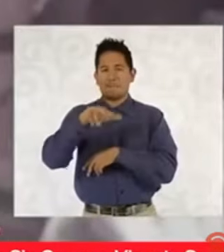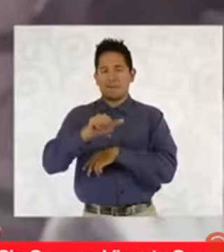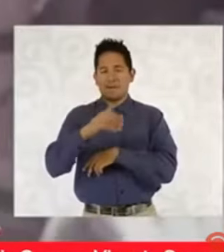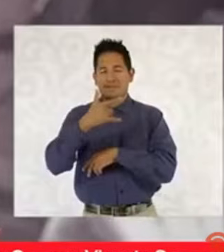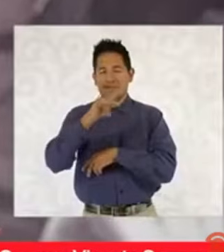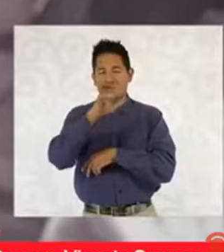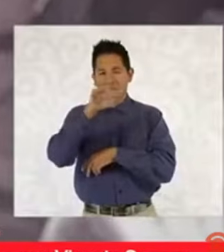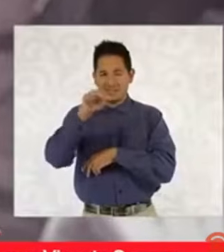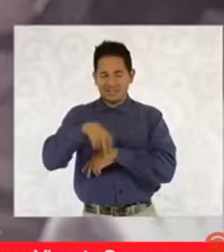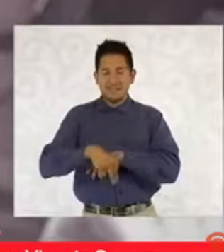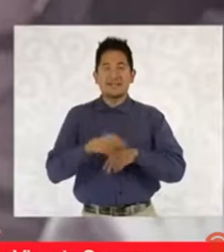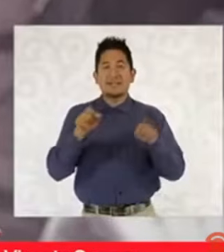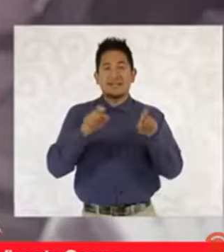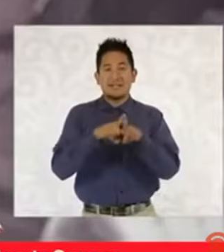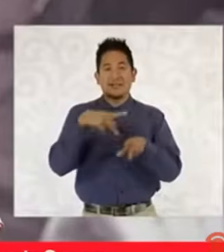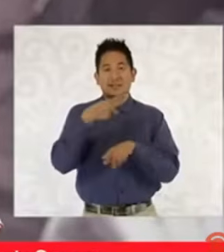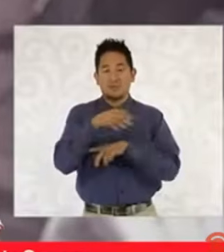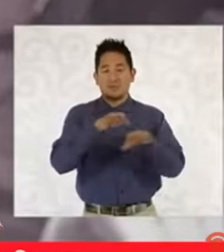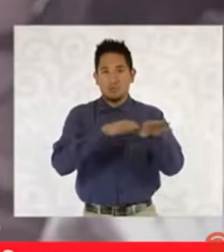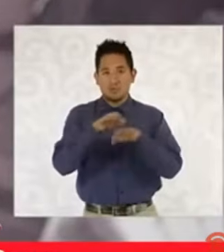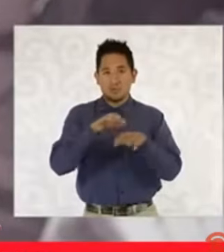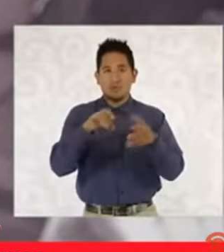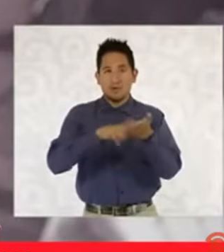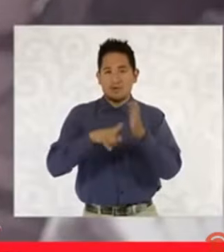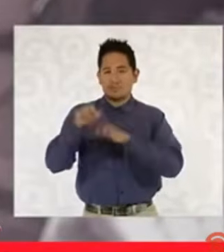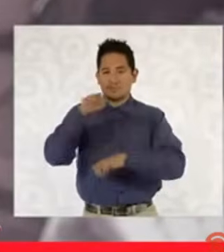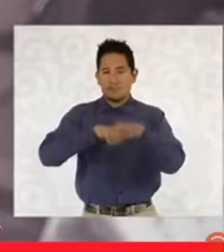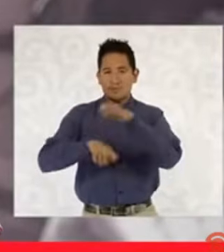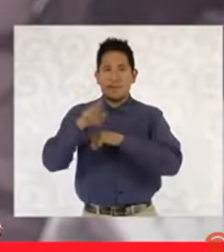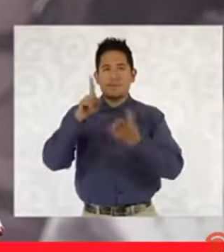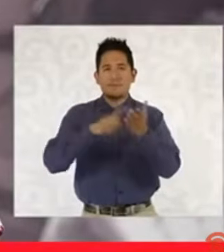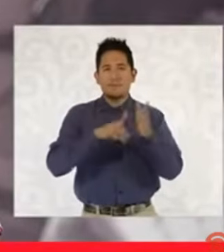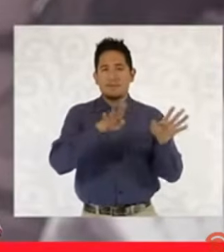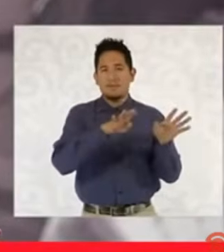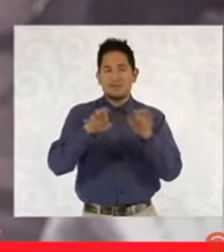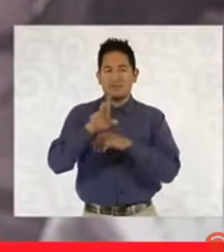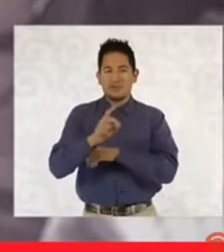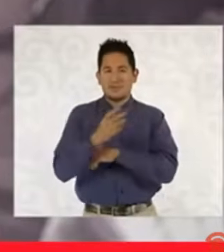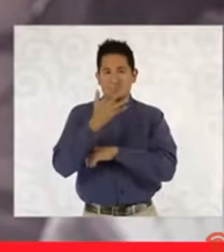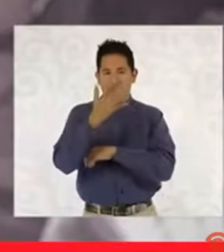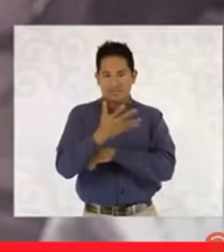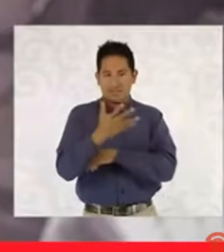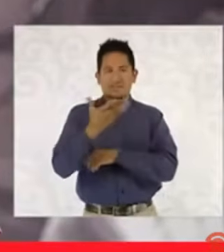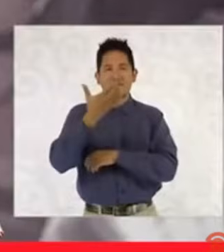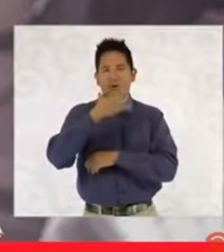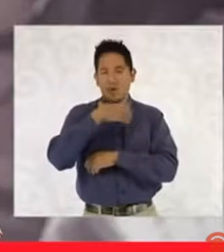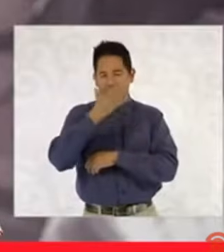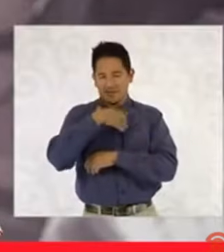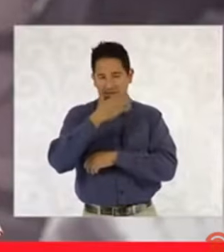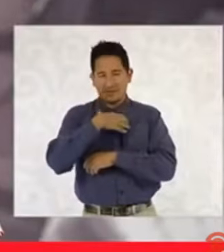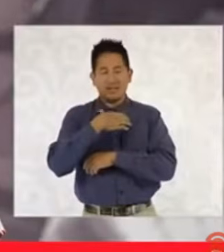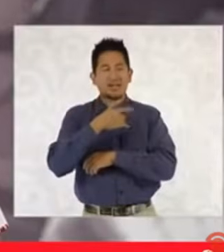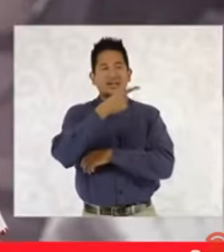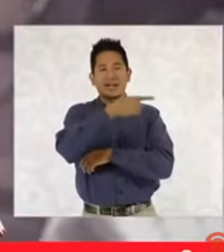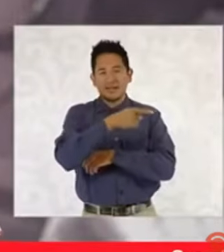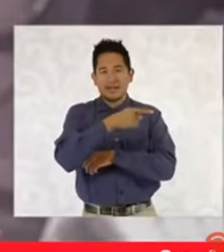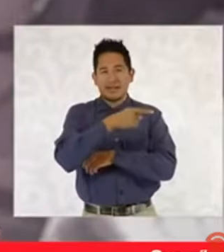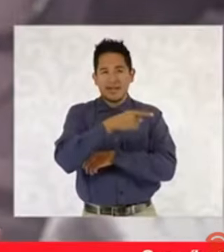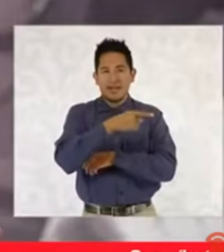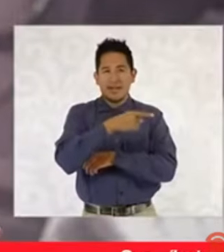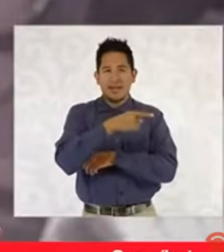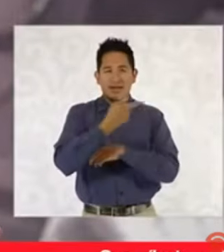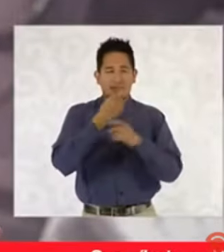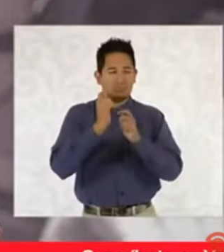muy importante su labor diplomática. Como vimos, en 1935 Lázaro Cárdenas la nombra por parte de la